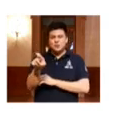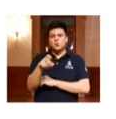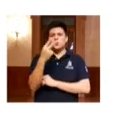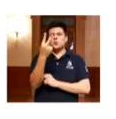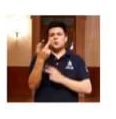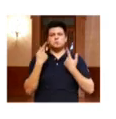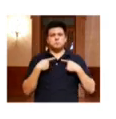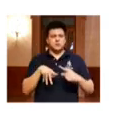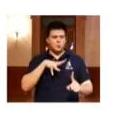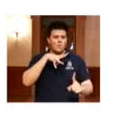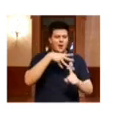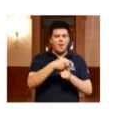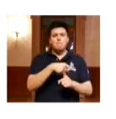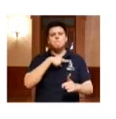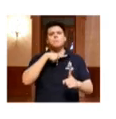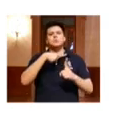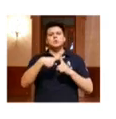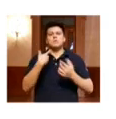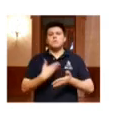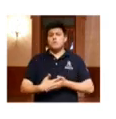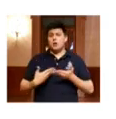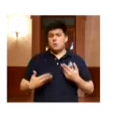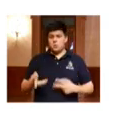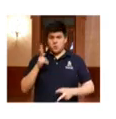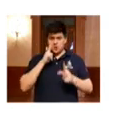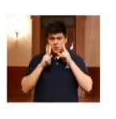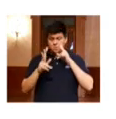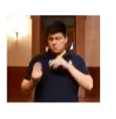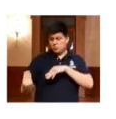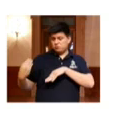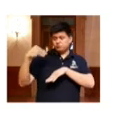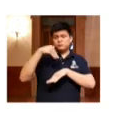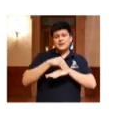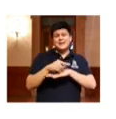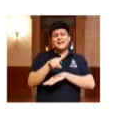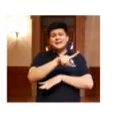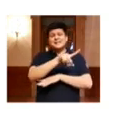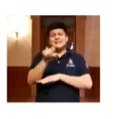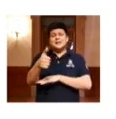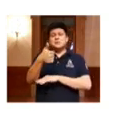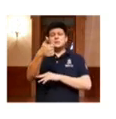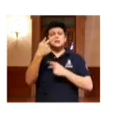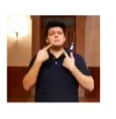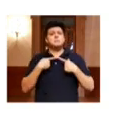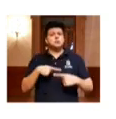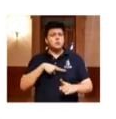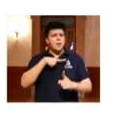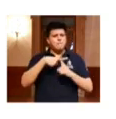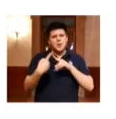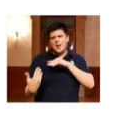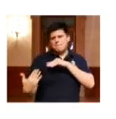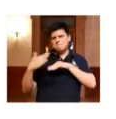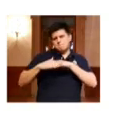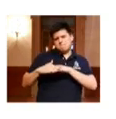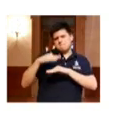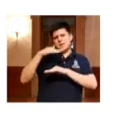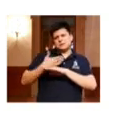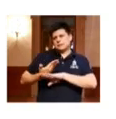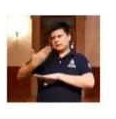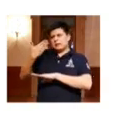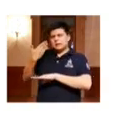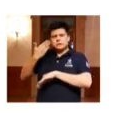3,102 casos. Hoy agregamos 106 casos más que el día